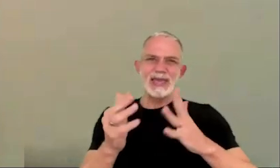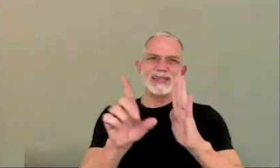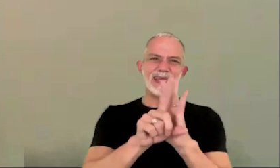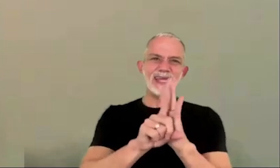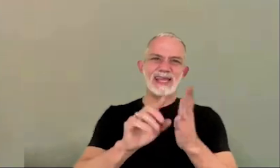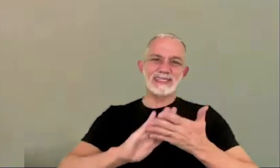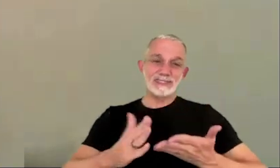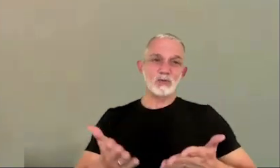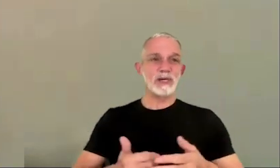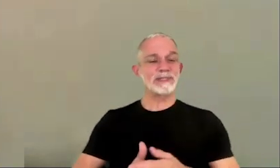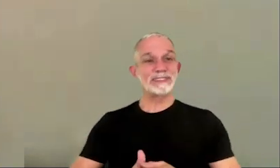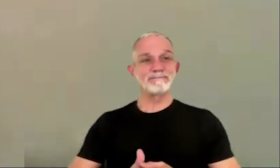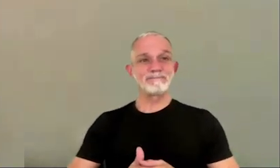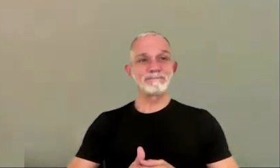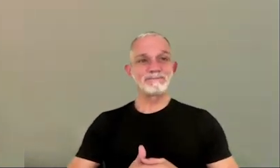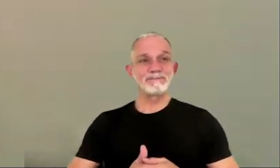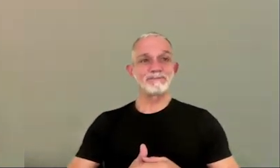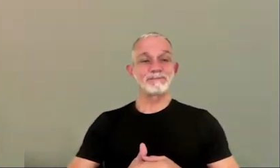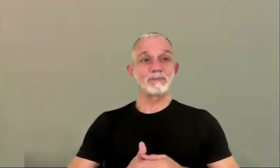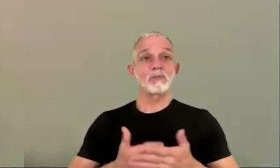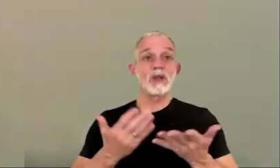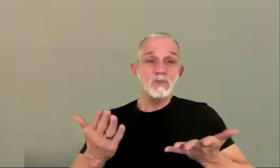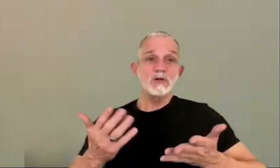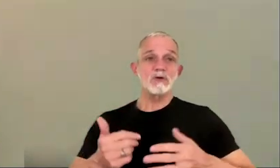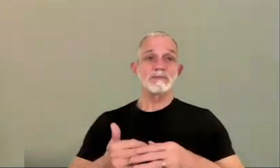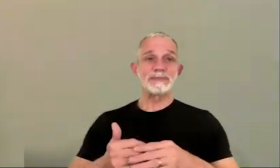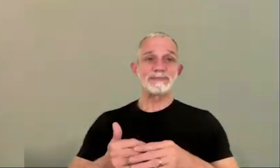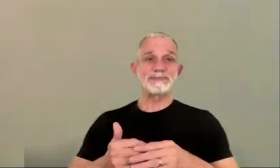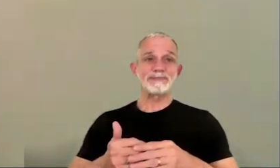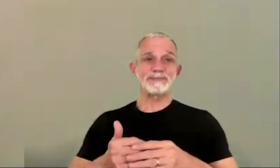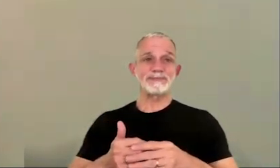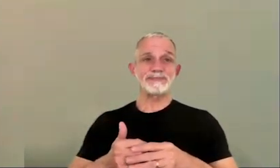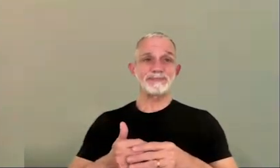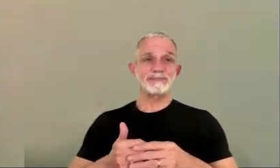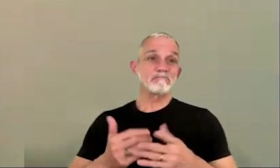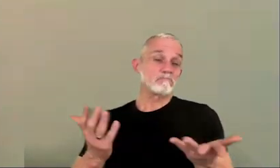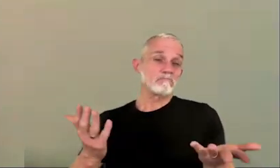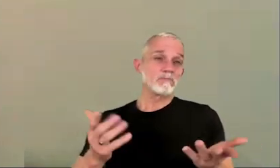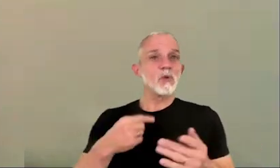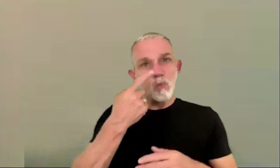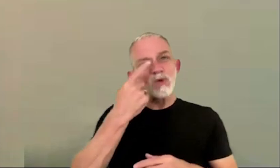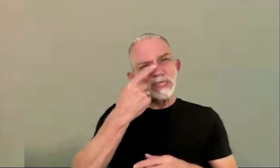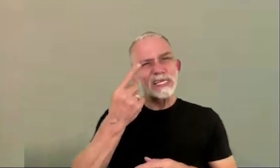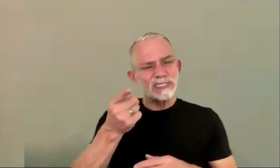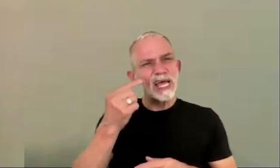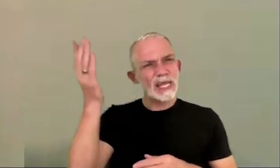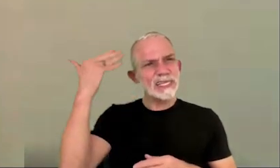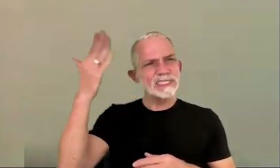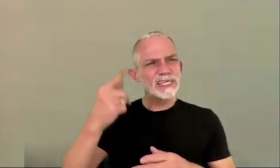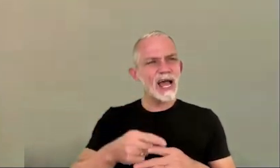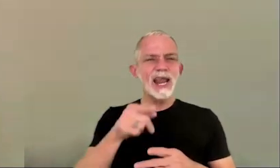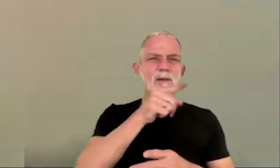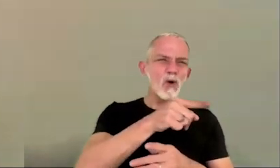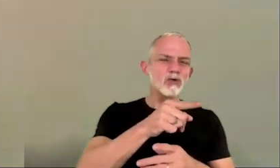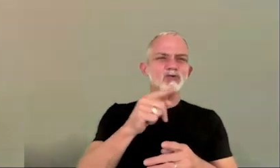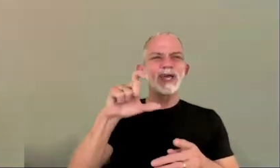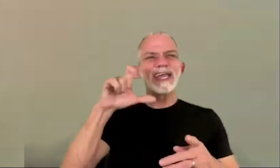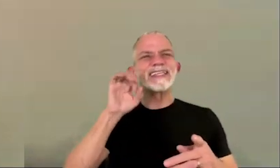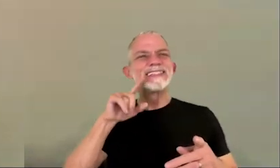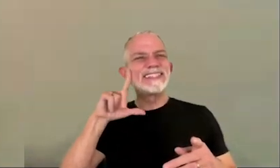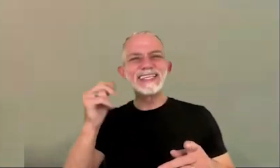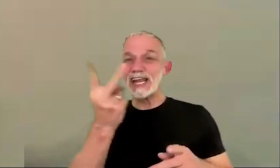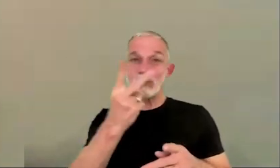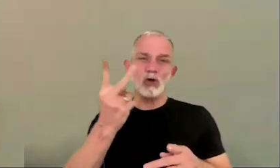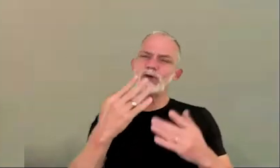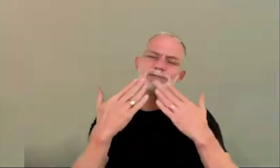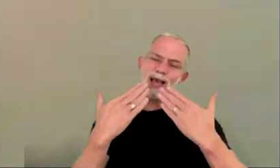aplicar. Así que bueno, nada, súper interesante la charla, tanto vos como Cristina. Les quiero